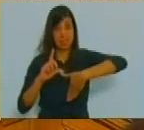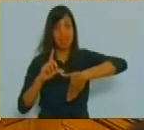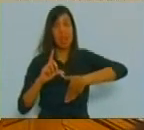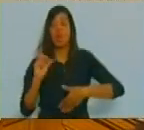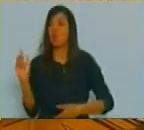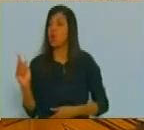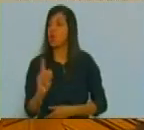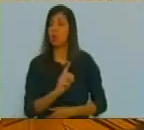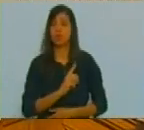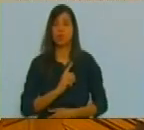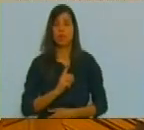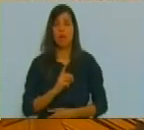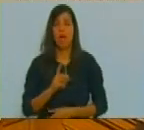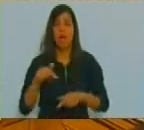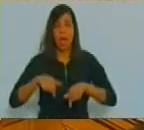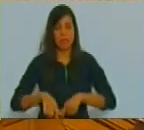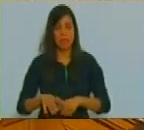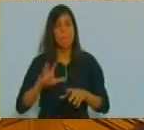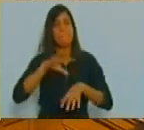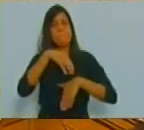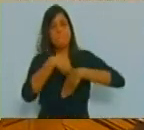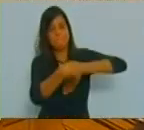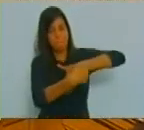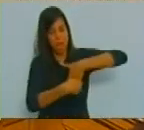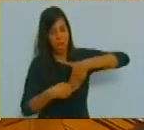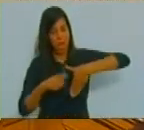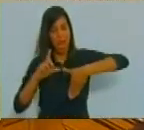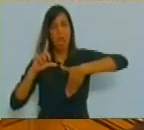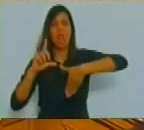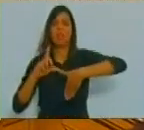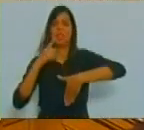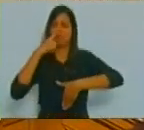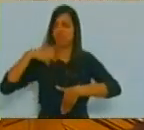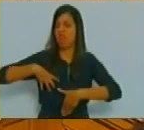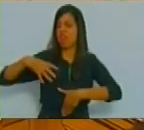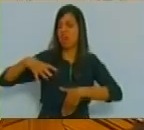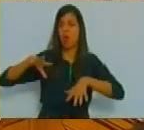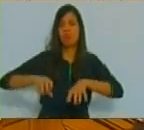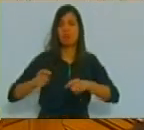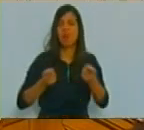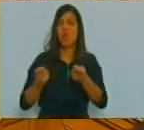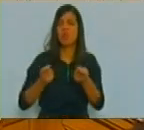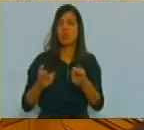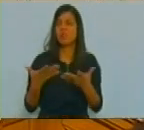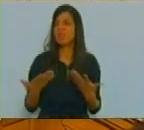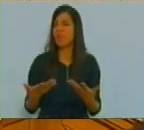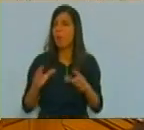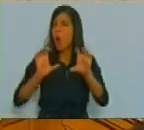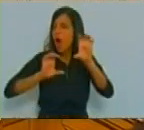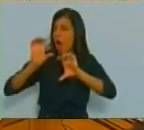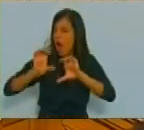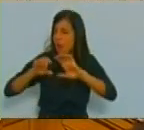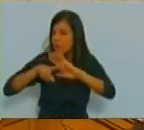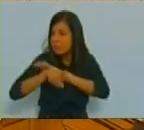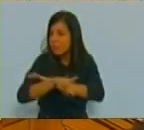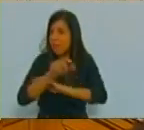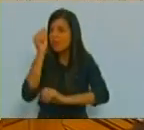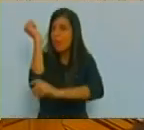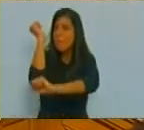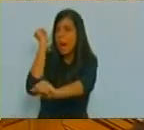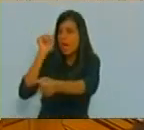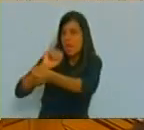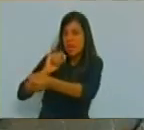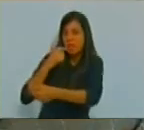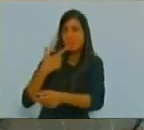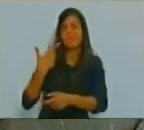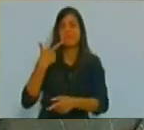burguesa tenemos el patrón de evaluación del impacto de la seguridad ciudadana en